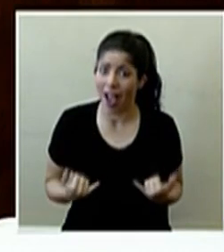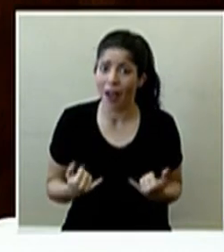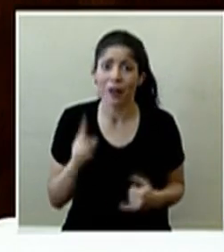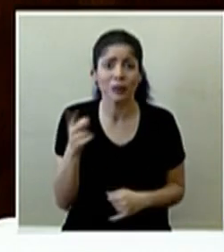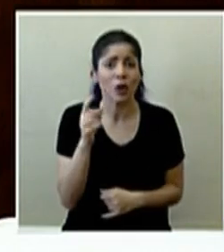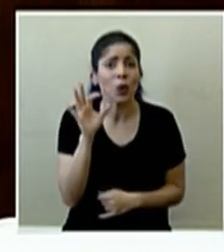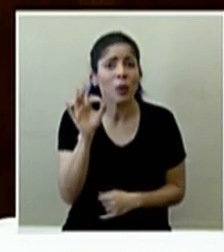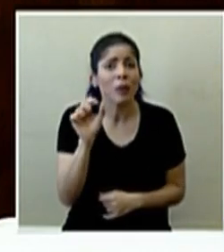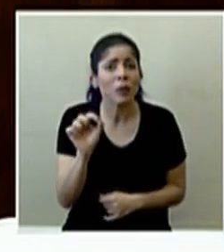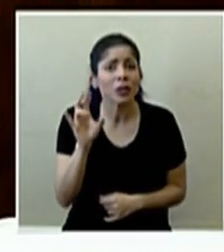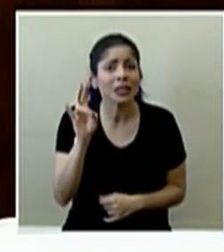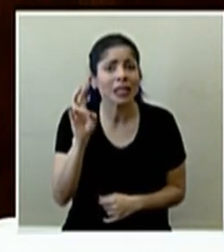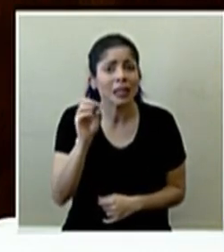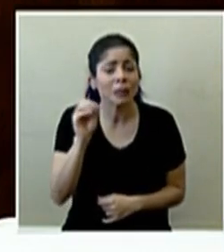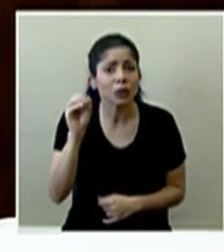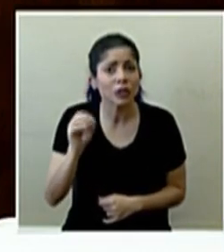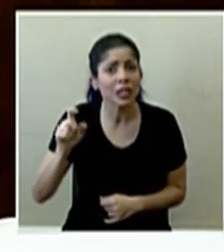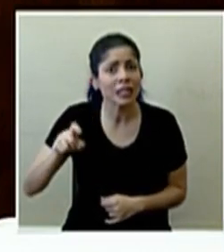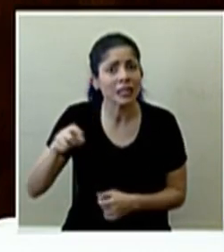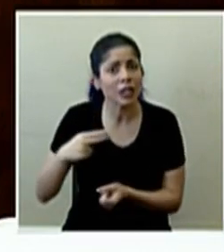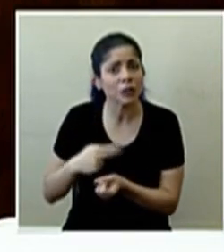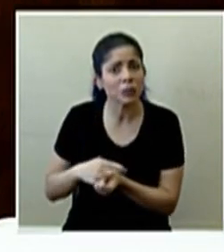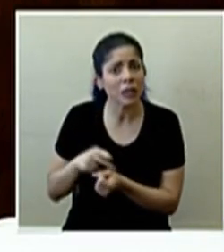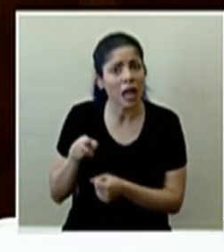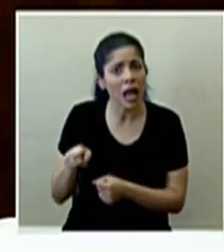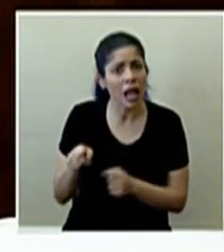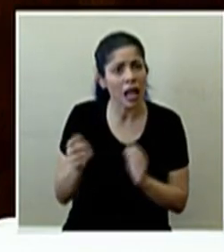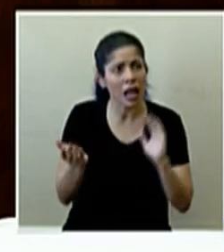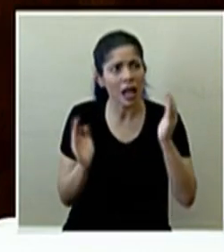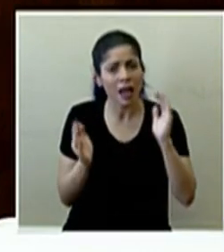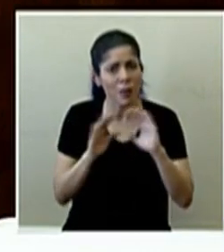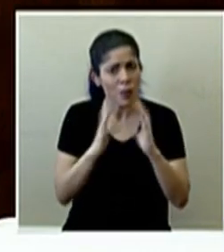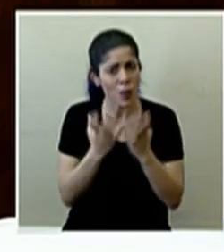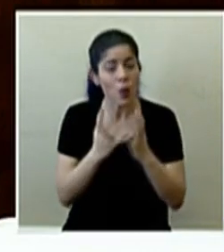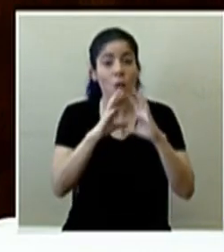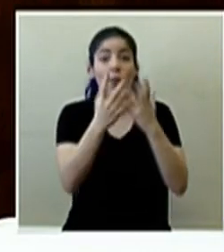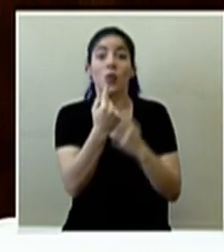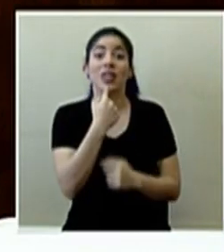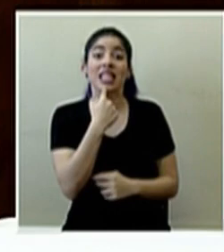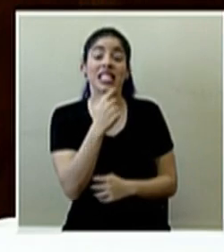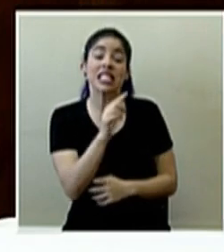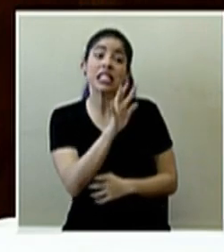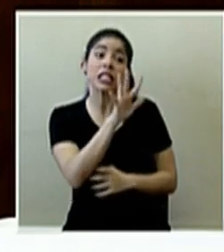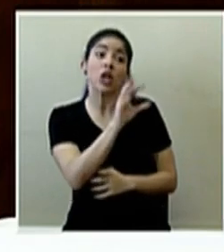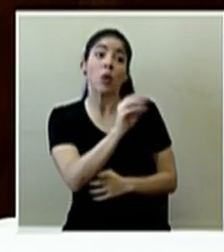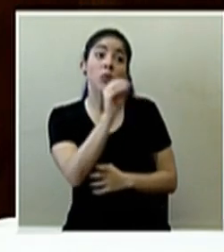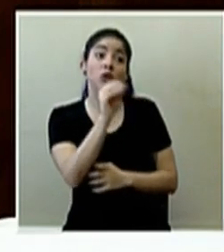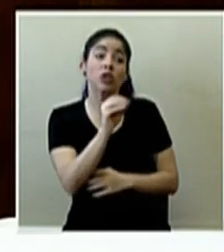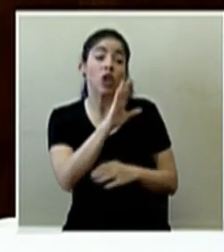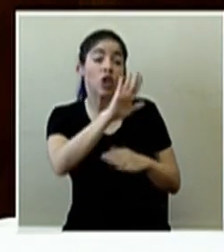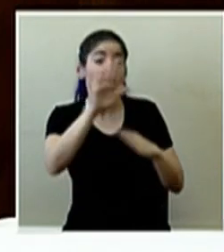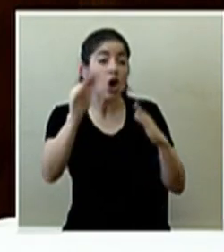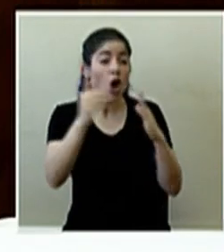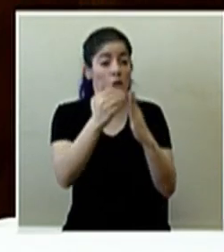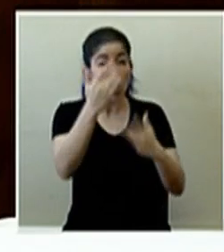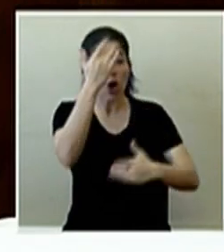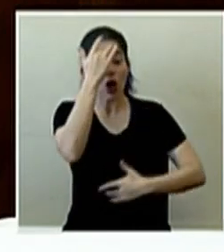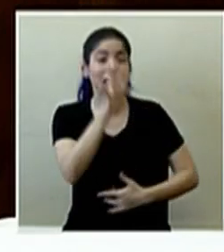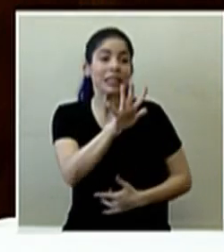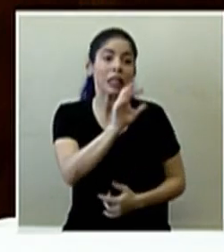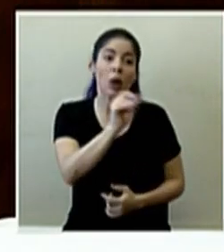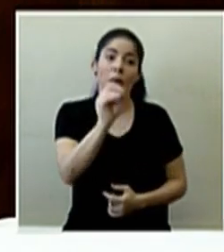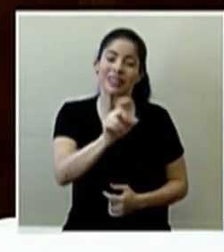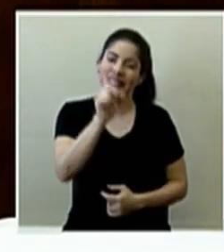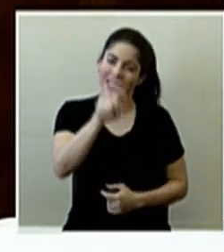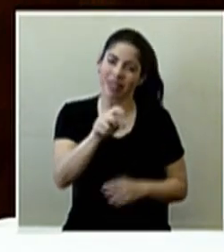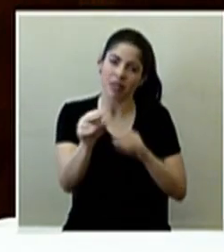de un 9.7%. En el mundo se habla de que el 5% del total de casos necesita estar